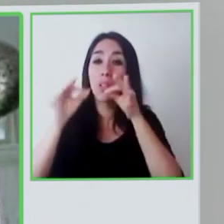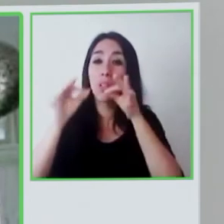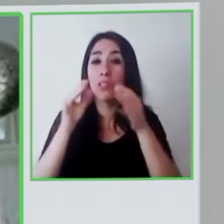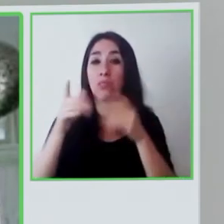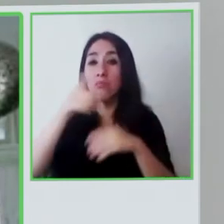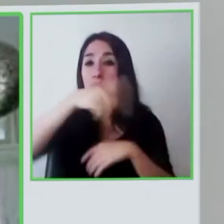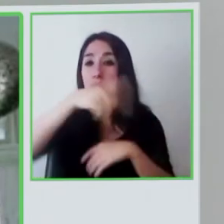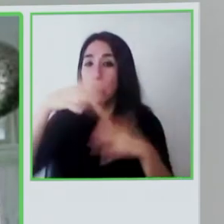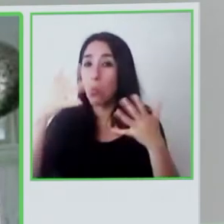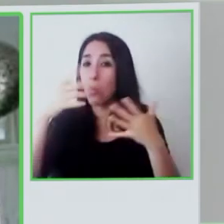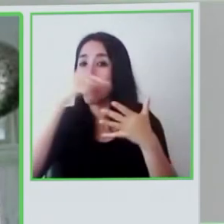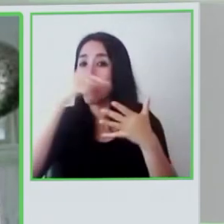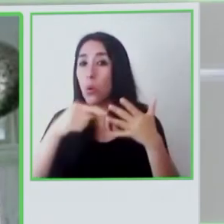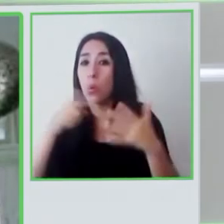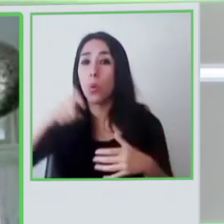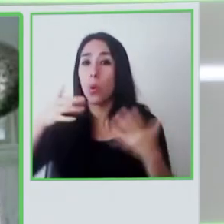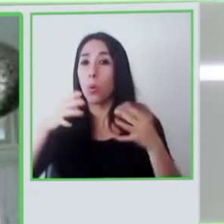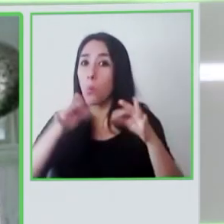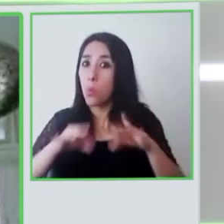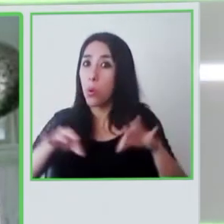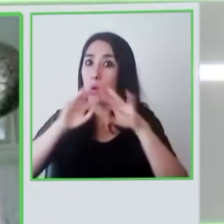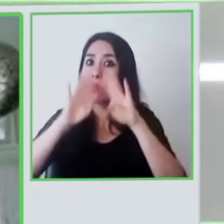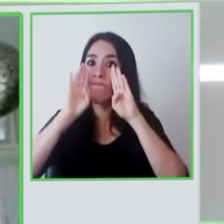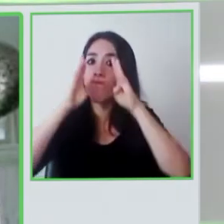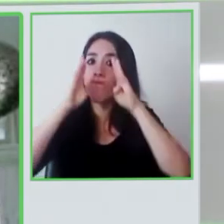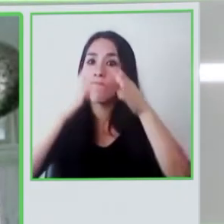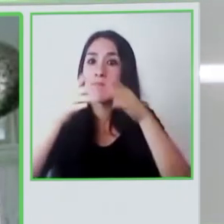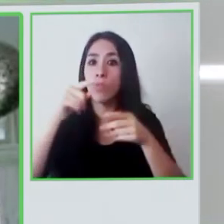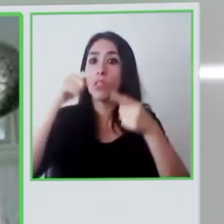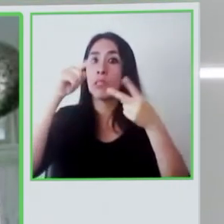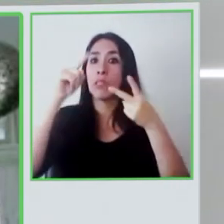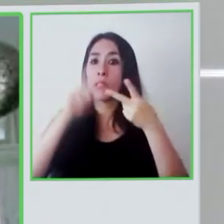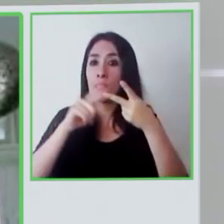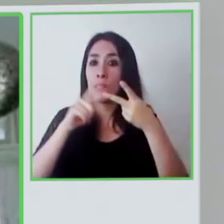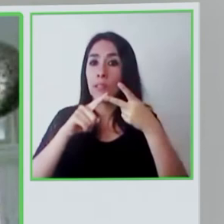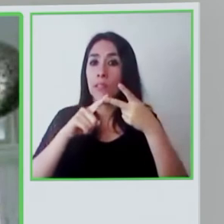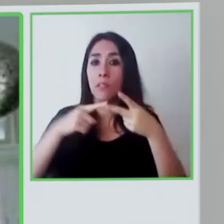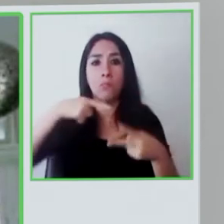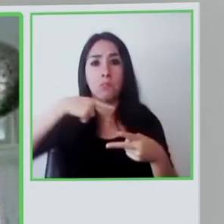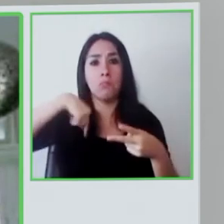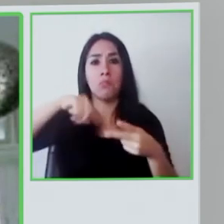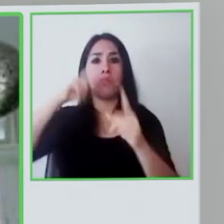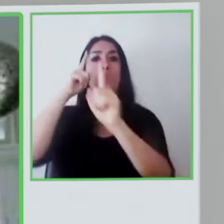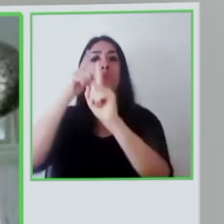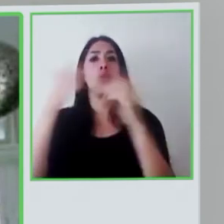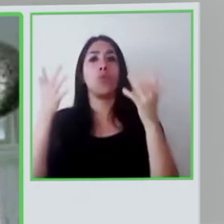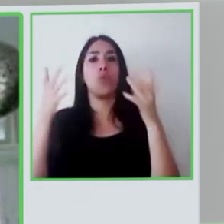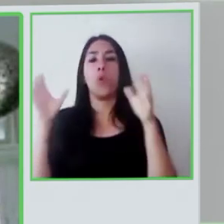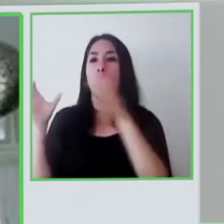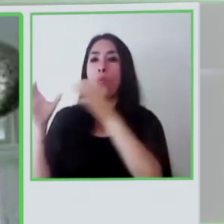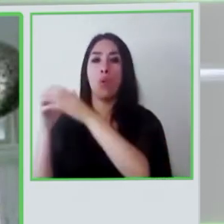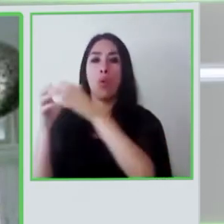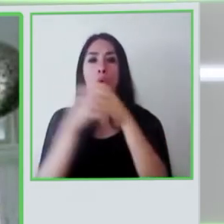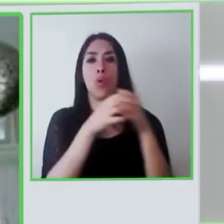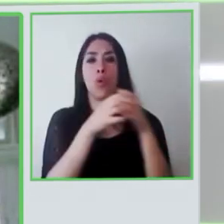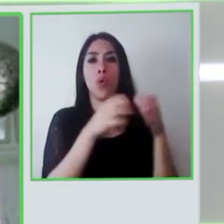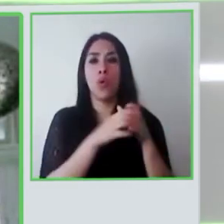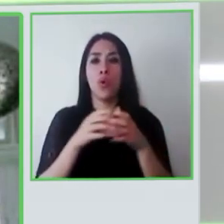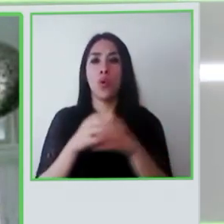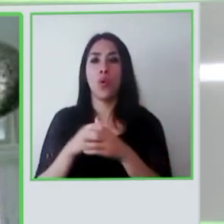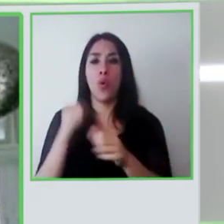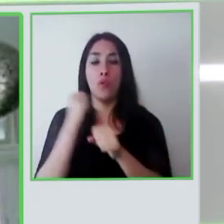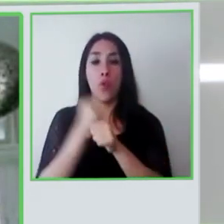en segundo lugar queremos crear grupos de empleo que nos pueda aumentar la velocidad del cambio esto no solamente es un